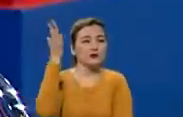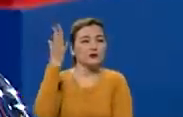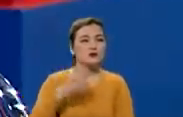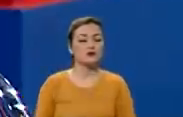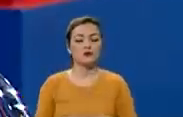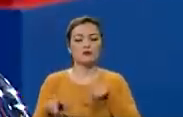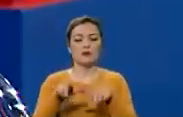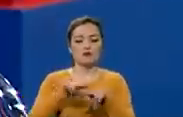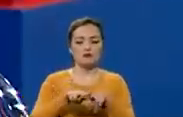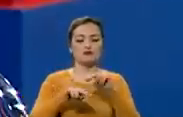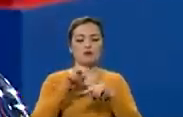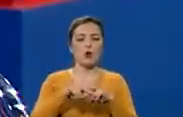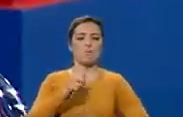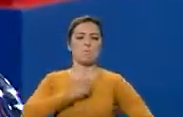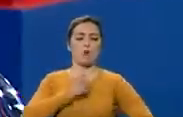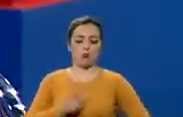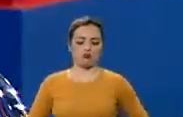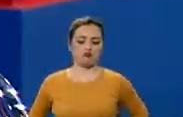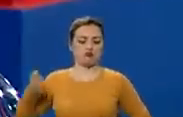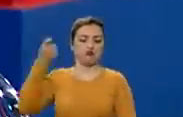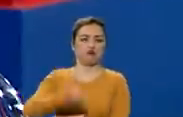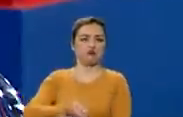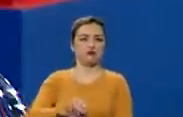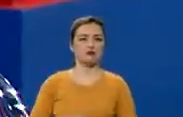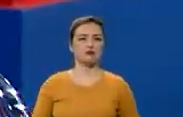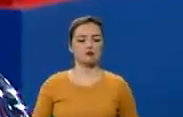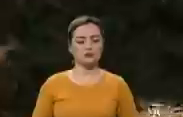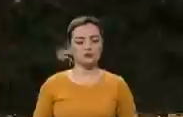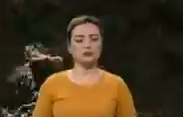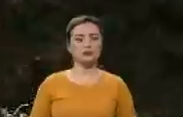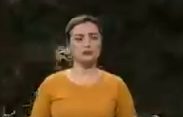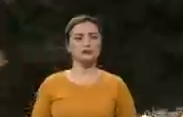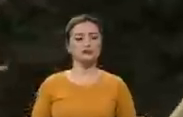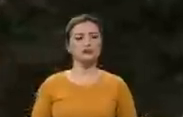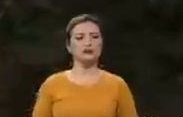hay en el barrio es gracias a las mingas y organización de los vecinos.